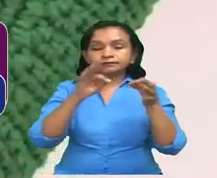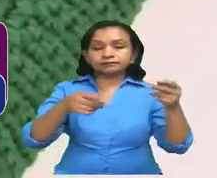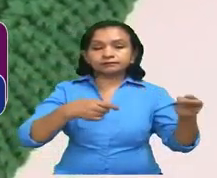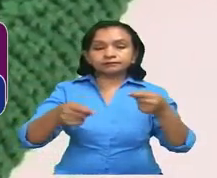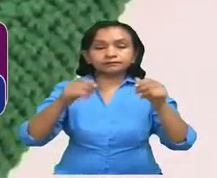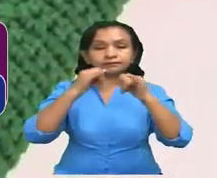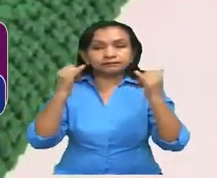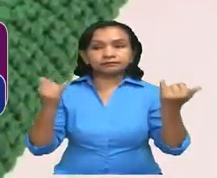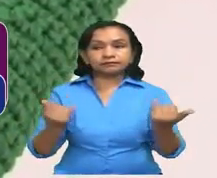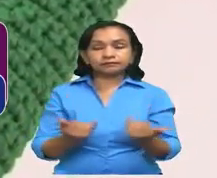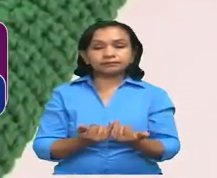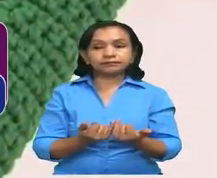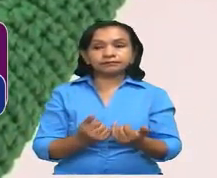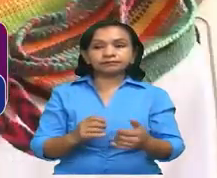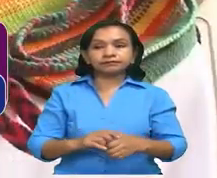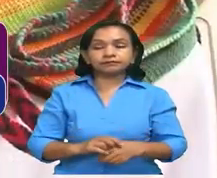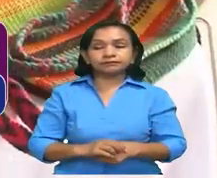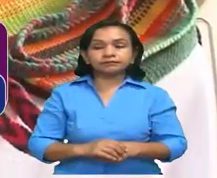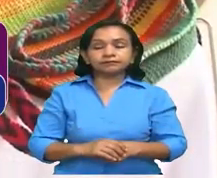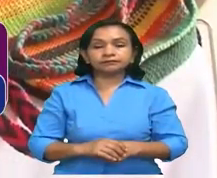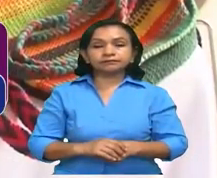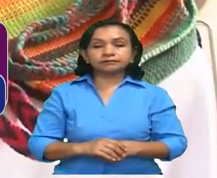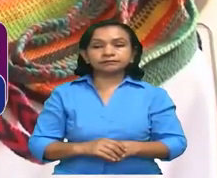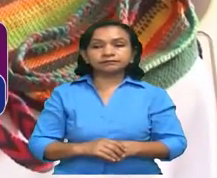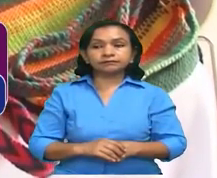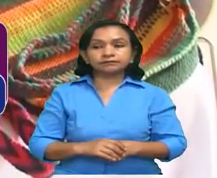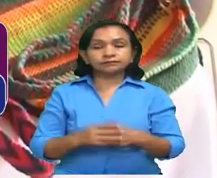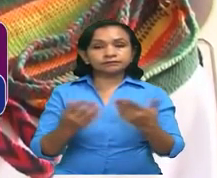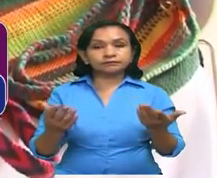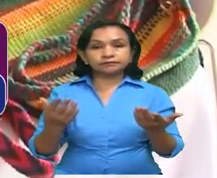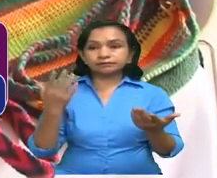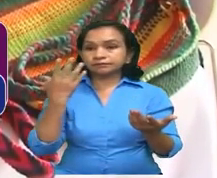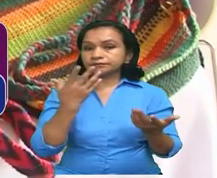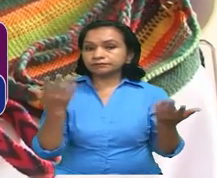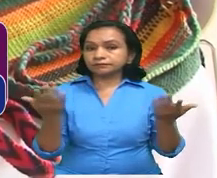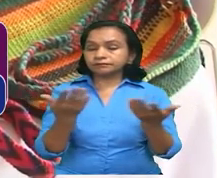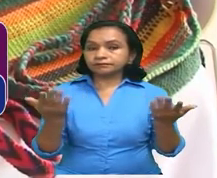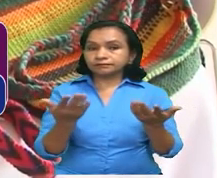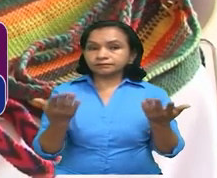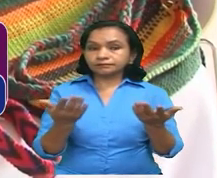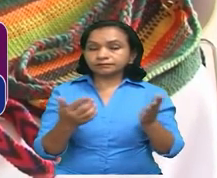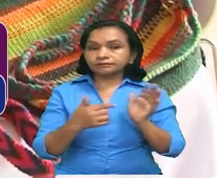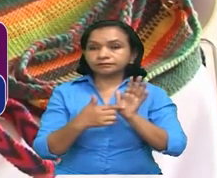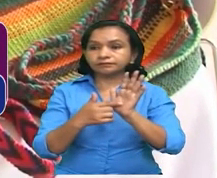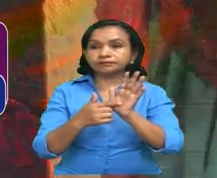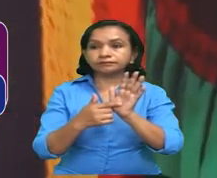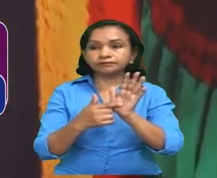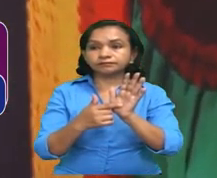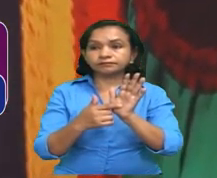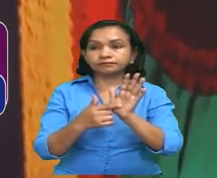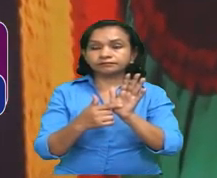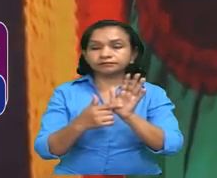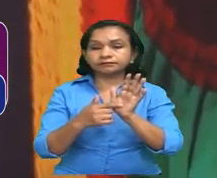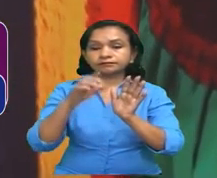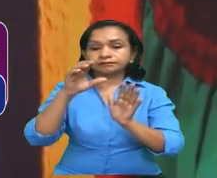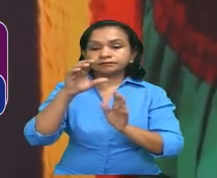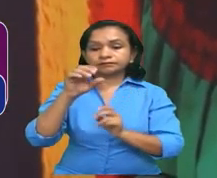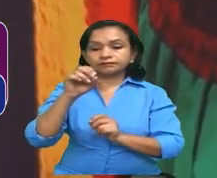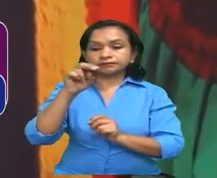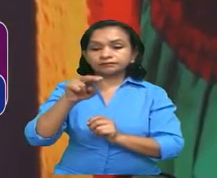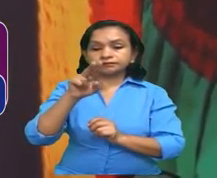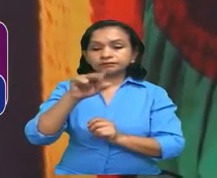nos visitaron influencers, youtubers, entonces que compartían sus historias casi de manera instantánea. Entonces esperamos tener